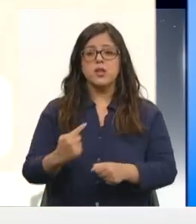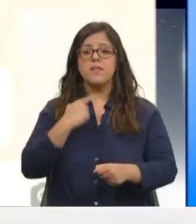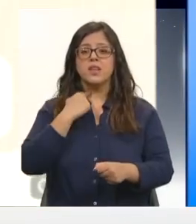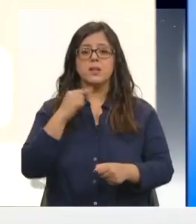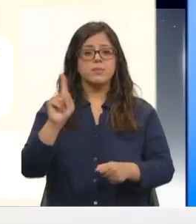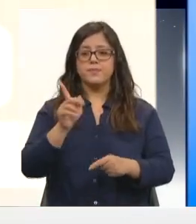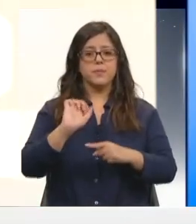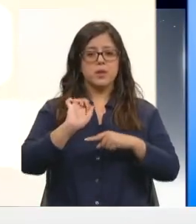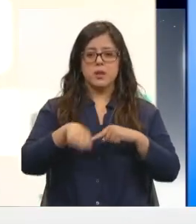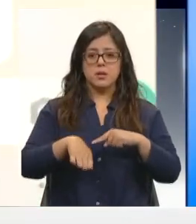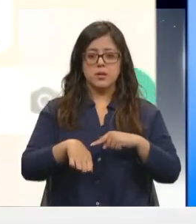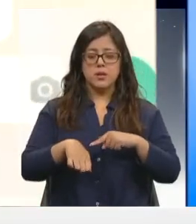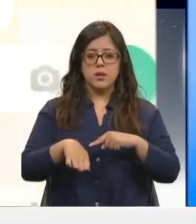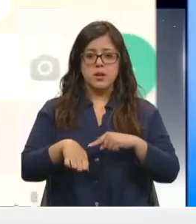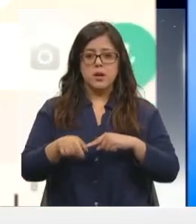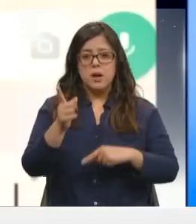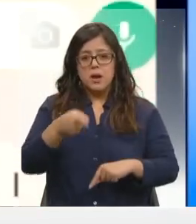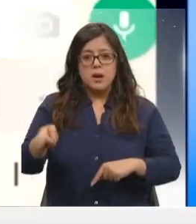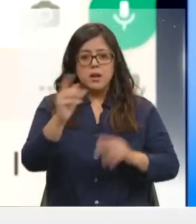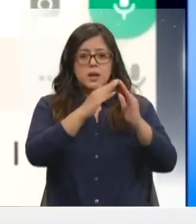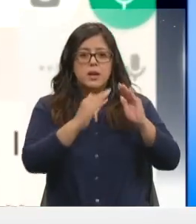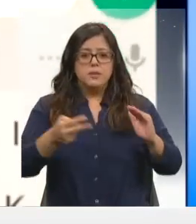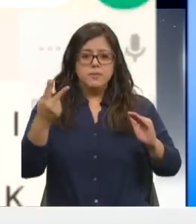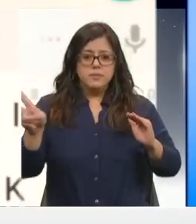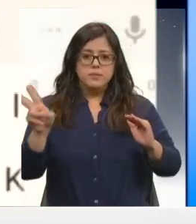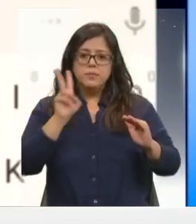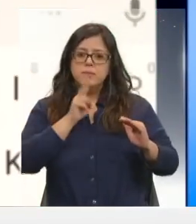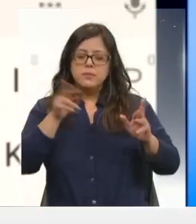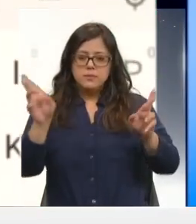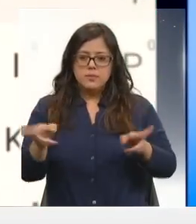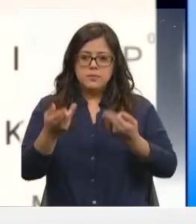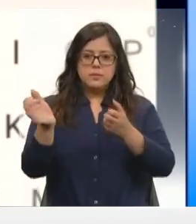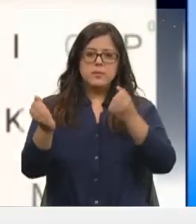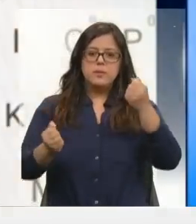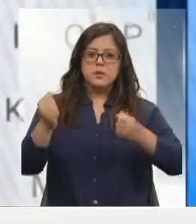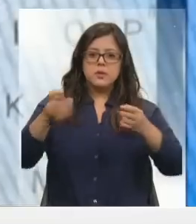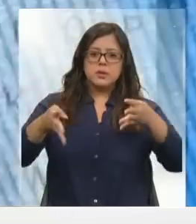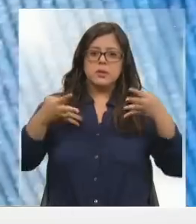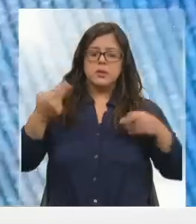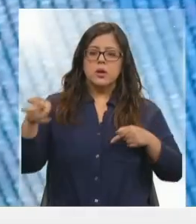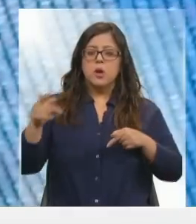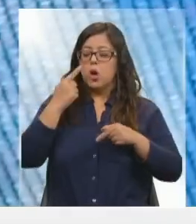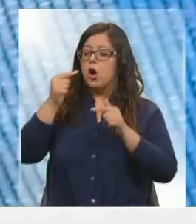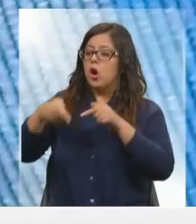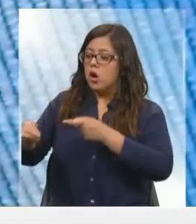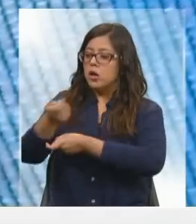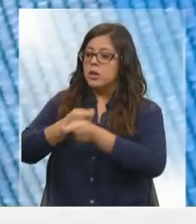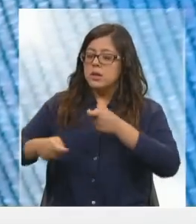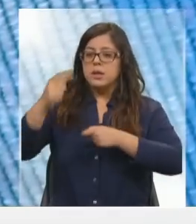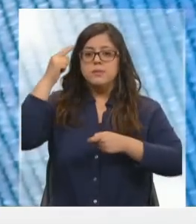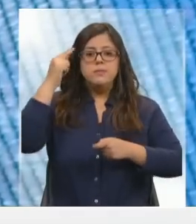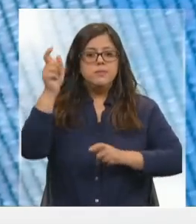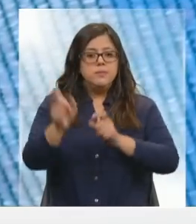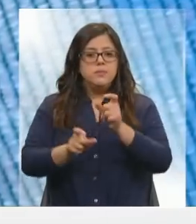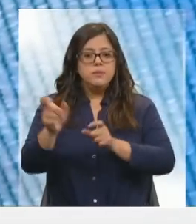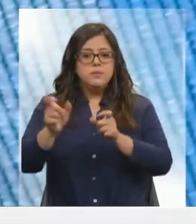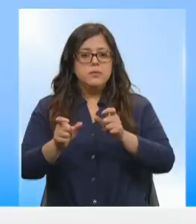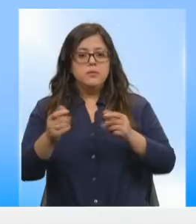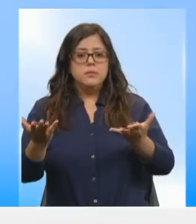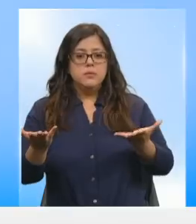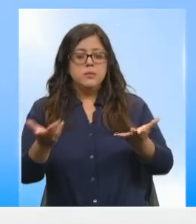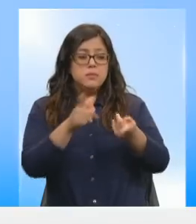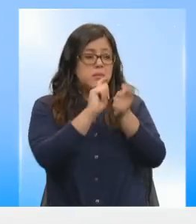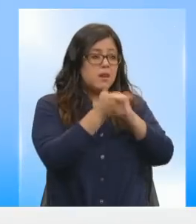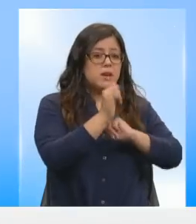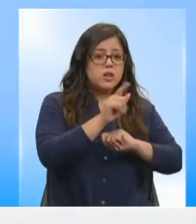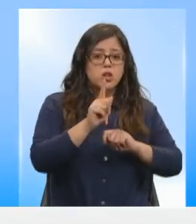no aceptó. Volvió a su casa sin recuperar su camión. Todo esto es un negocio. Tú pensás que estos locos van a cambiar, no van a cambiar porque